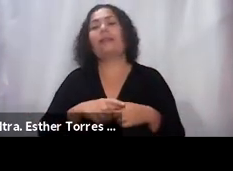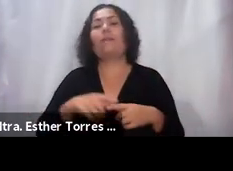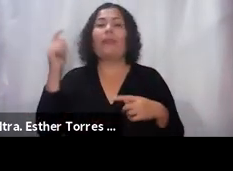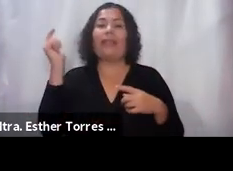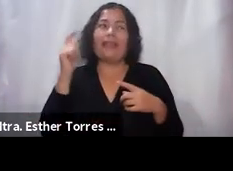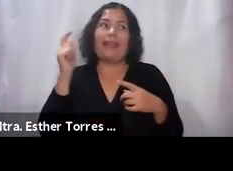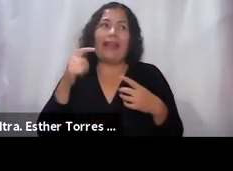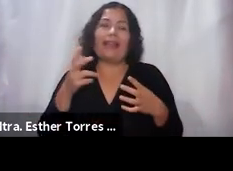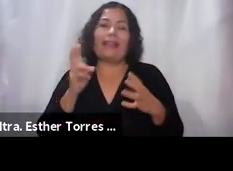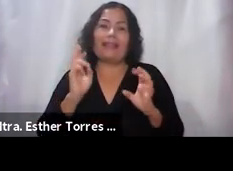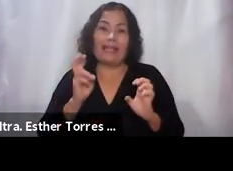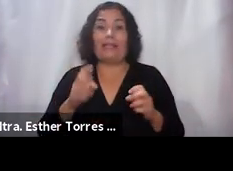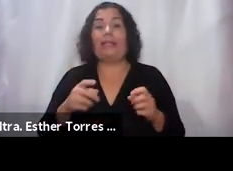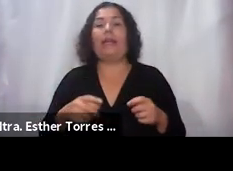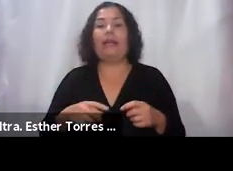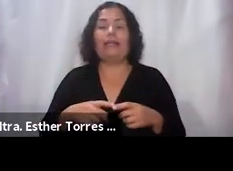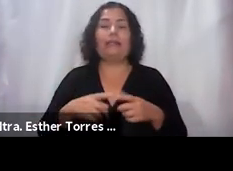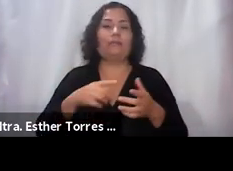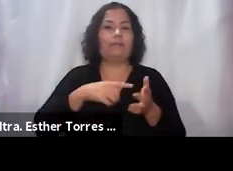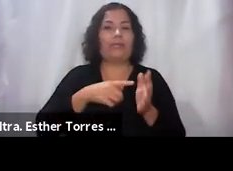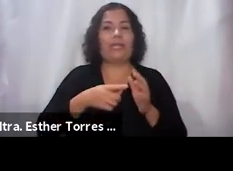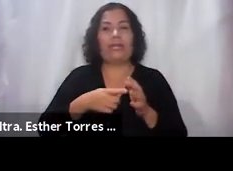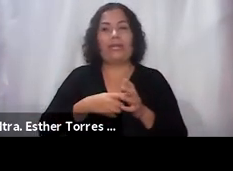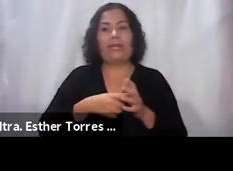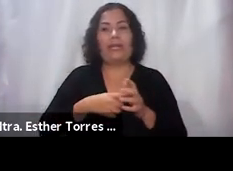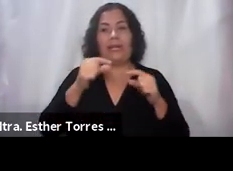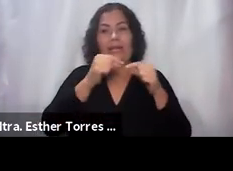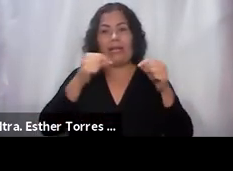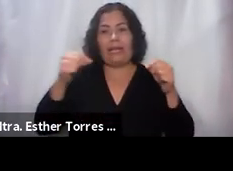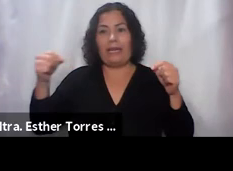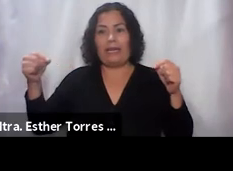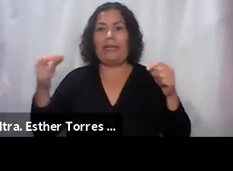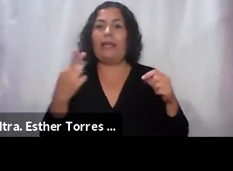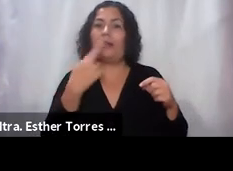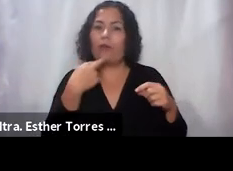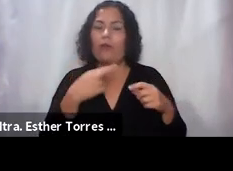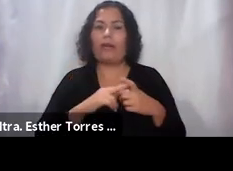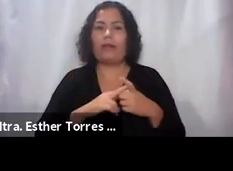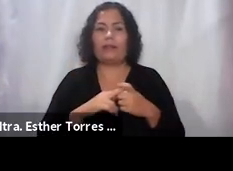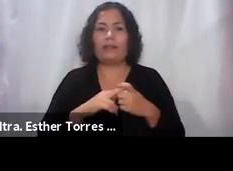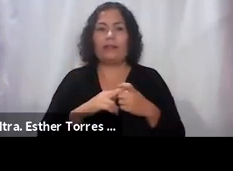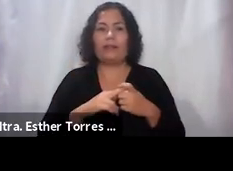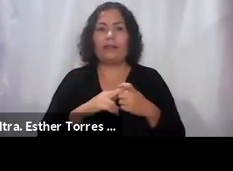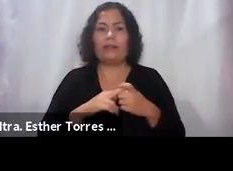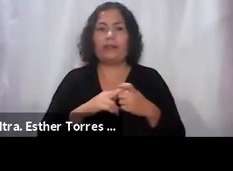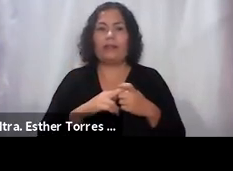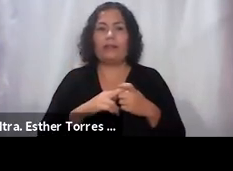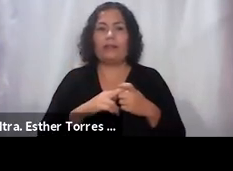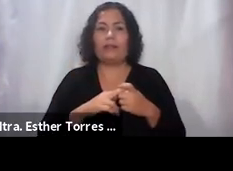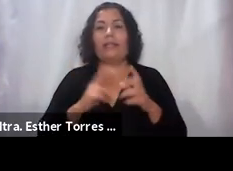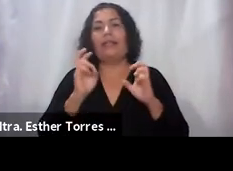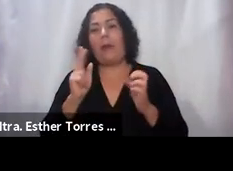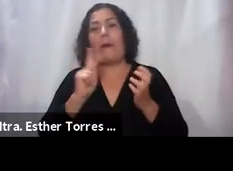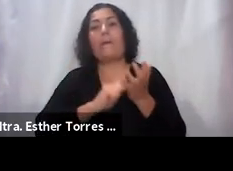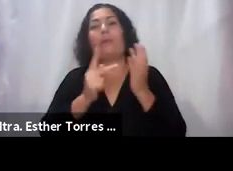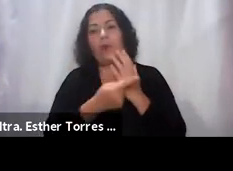esta línea roja que ustedes pueden ver, esto es visto de planta, están proponiendo que se haga